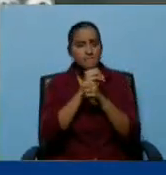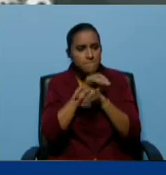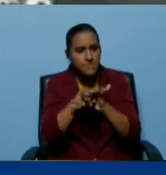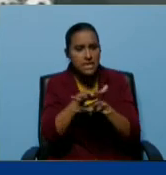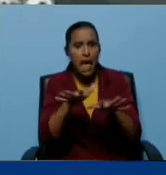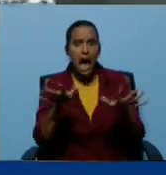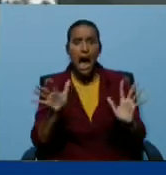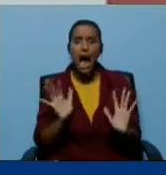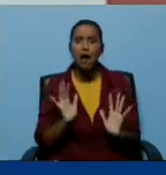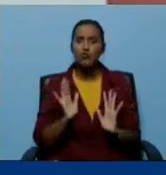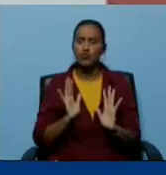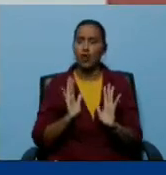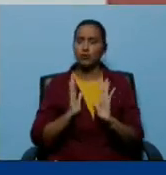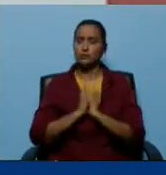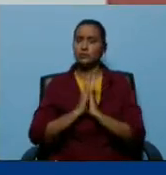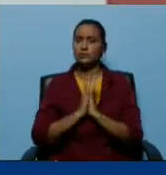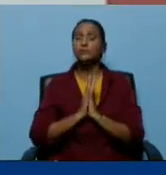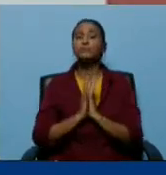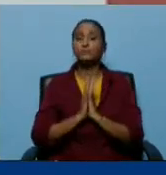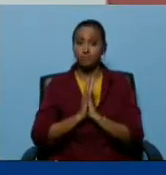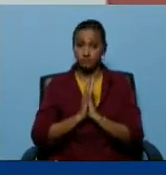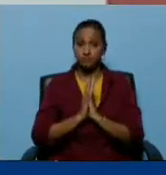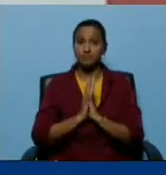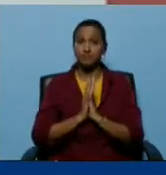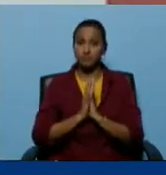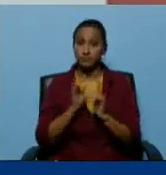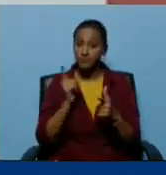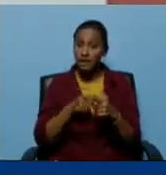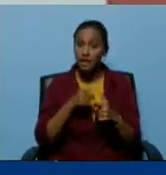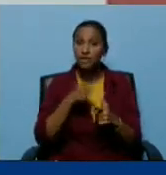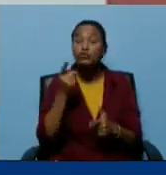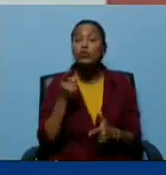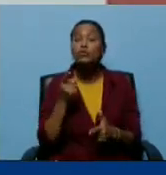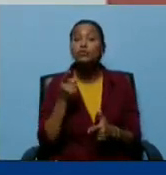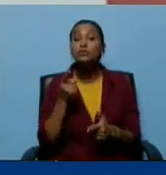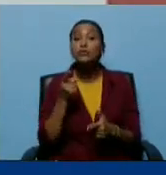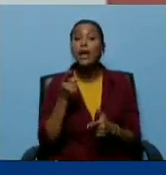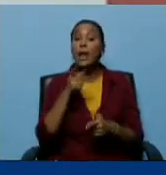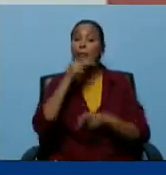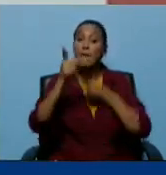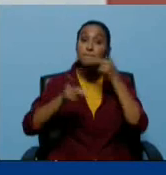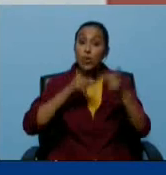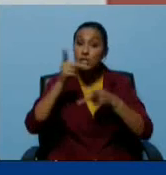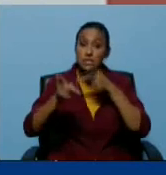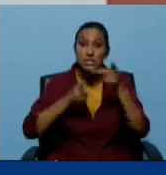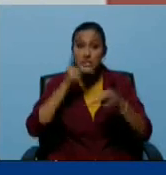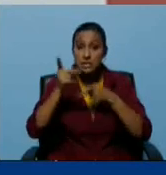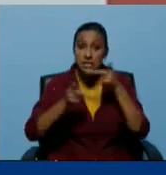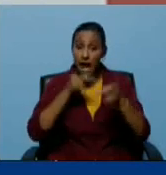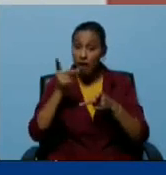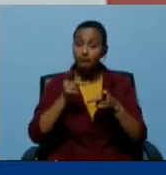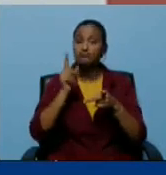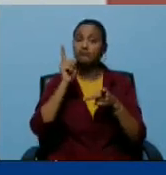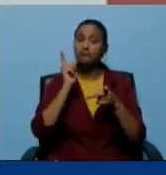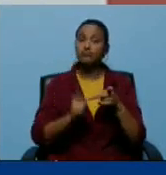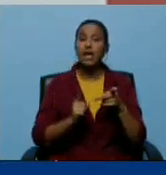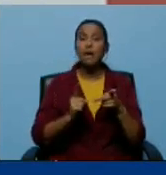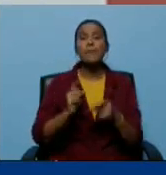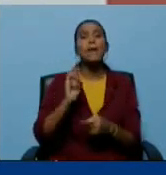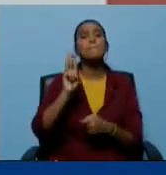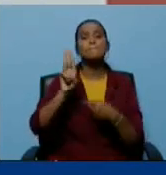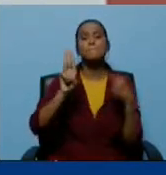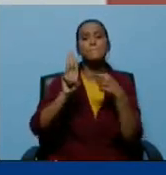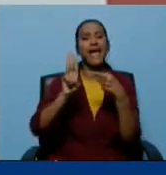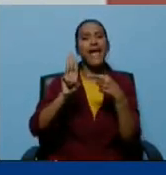Para nosotros la política tiene que escribirse con P mayúscula, en tricolor y con fuerza